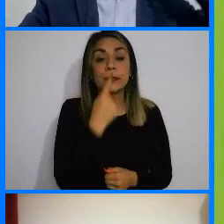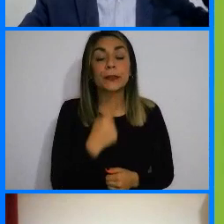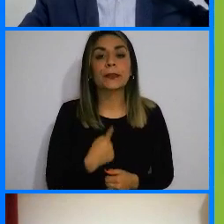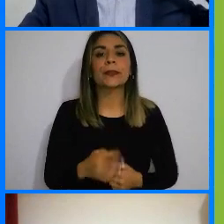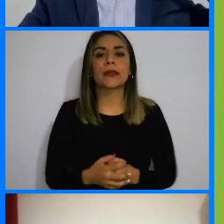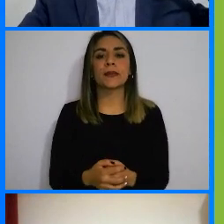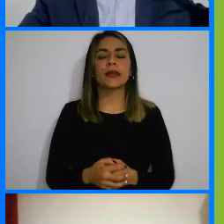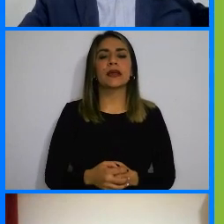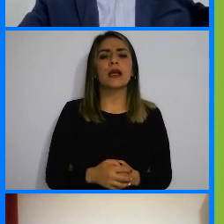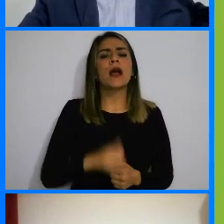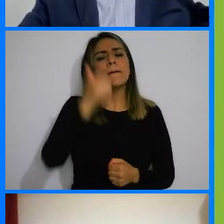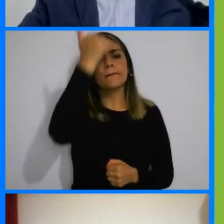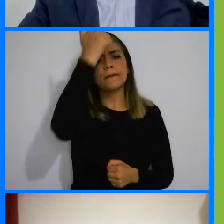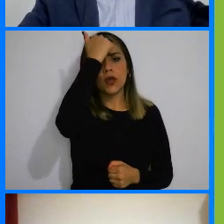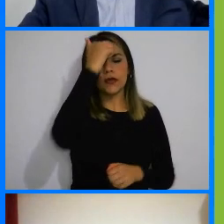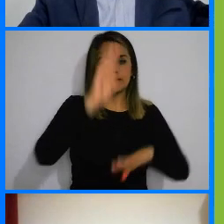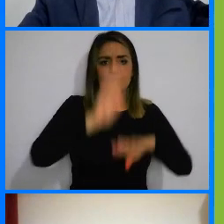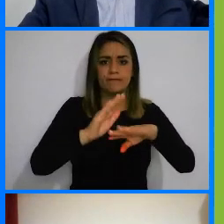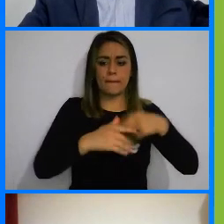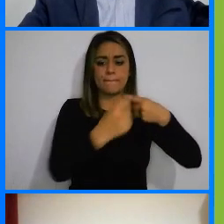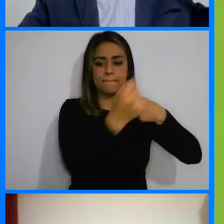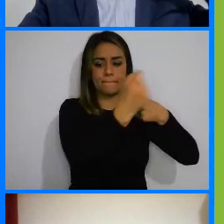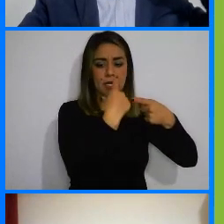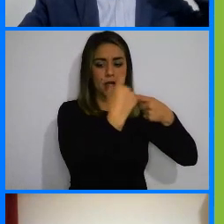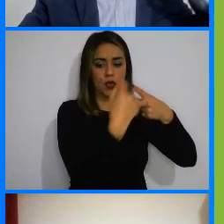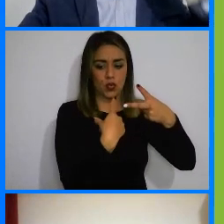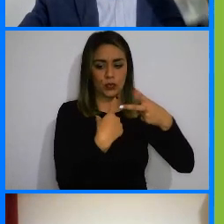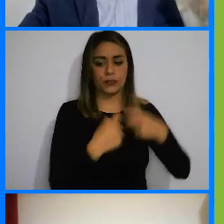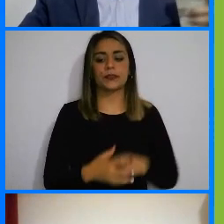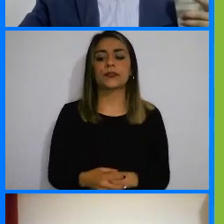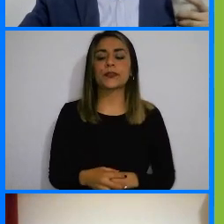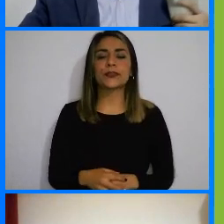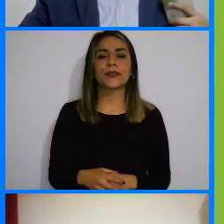Profe, tenemos dos preguntas.